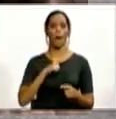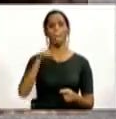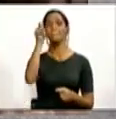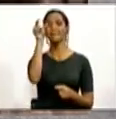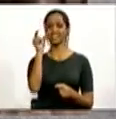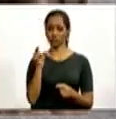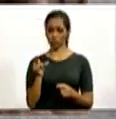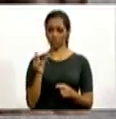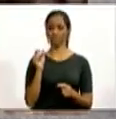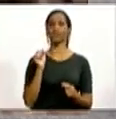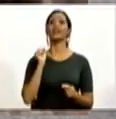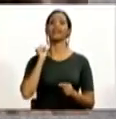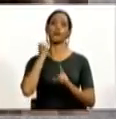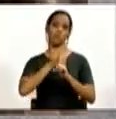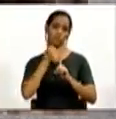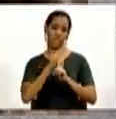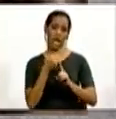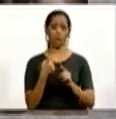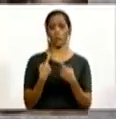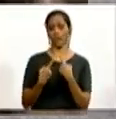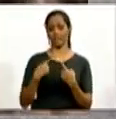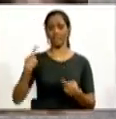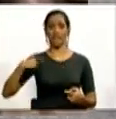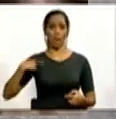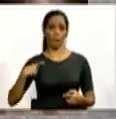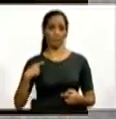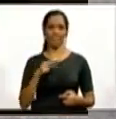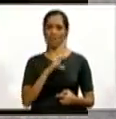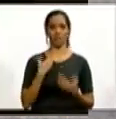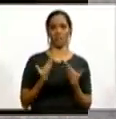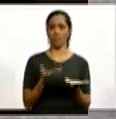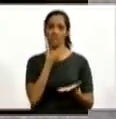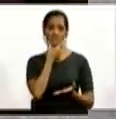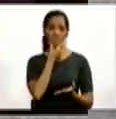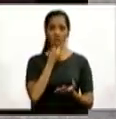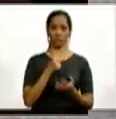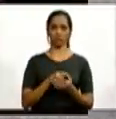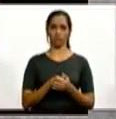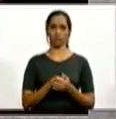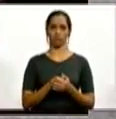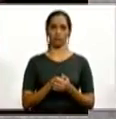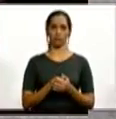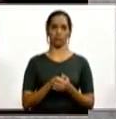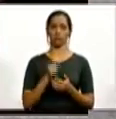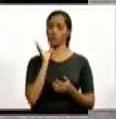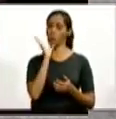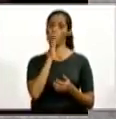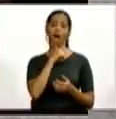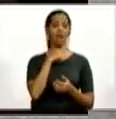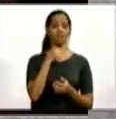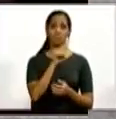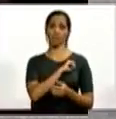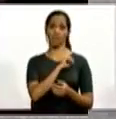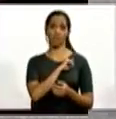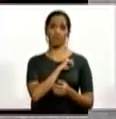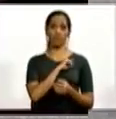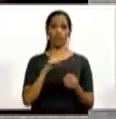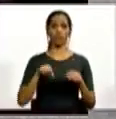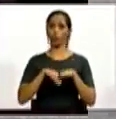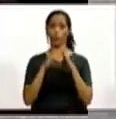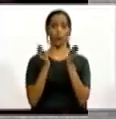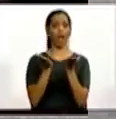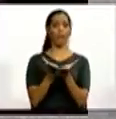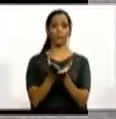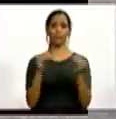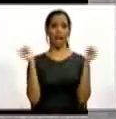hemos luchado por lo que tenemos y no se lo vamos a dejar tan fácilmente. No había miedo, todo el mundo era